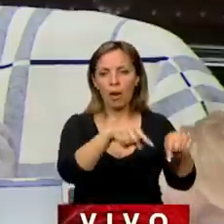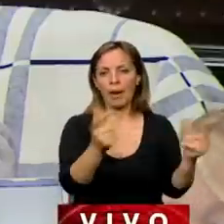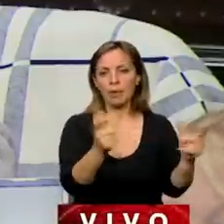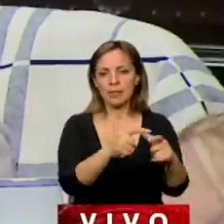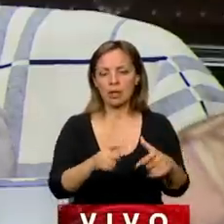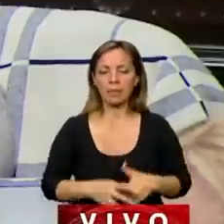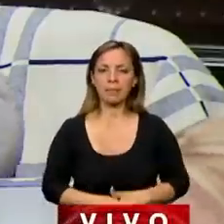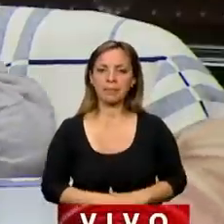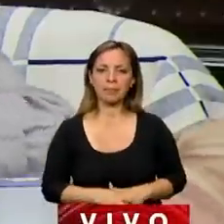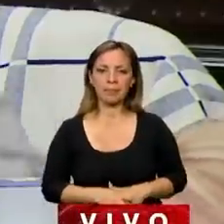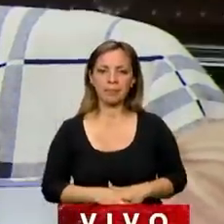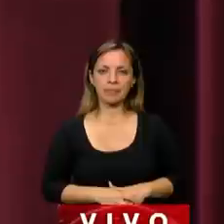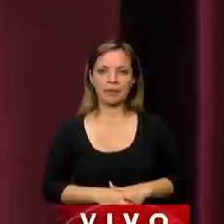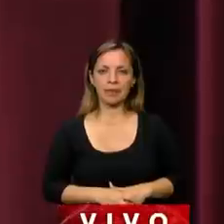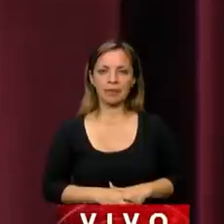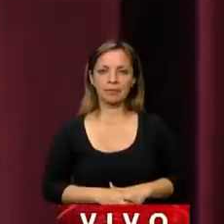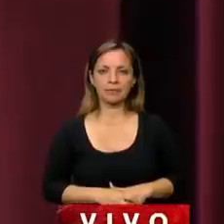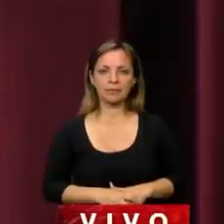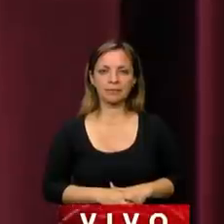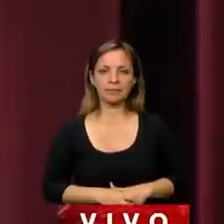nuevamente. Gracias.